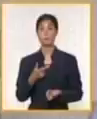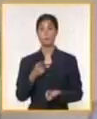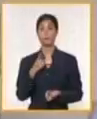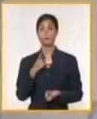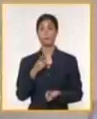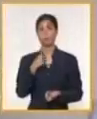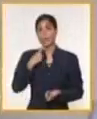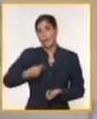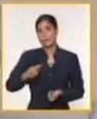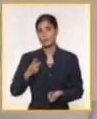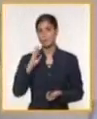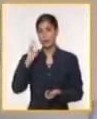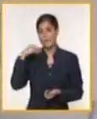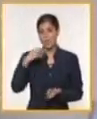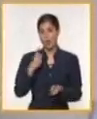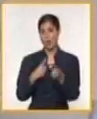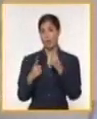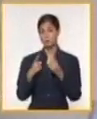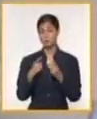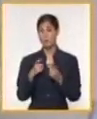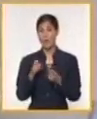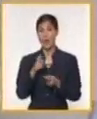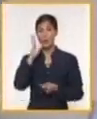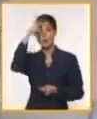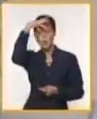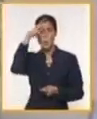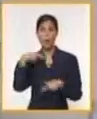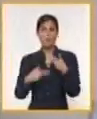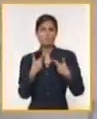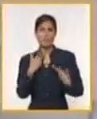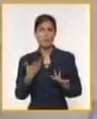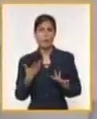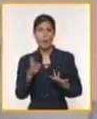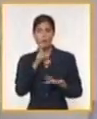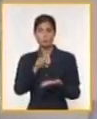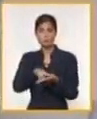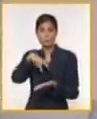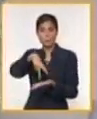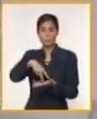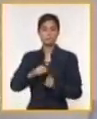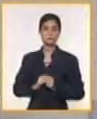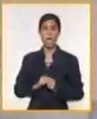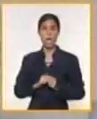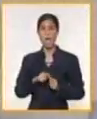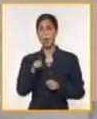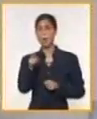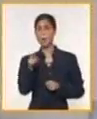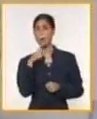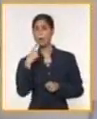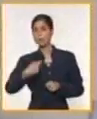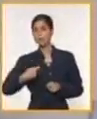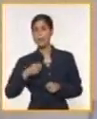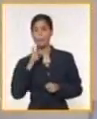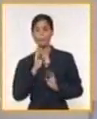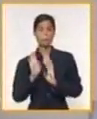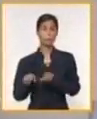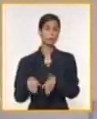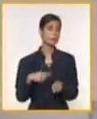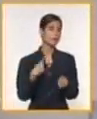que tiene. ¿Por qué se para ahí y dice, no, lo que tiene es que renunciar, irse,